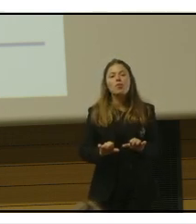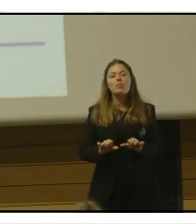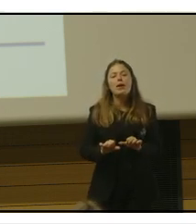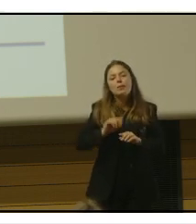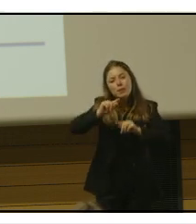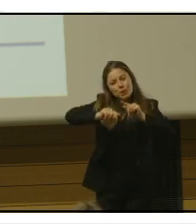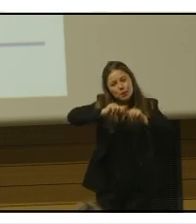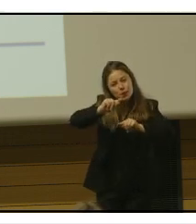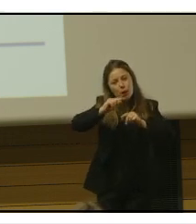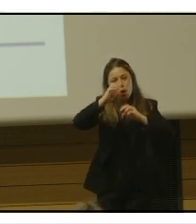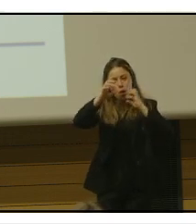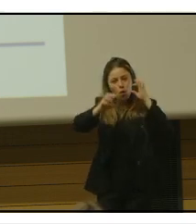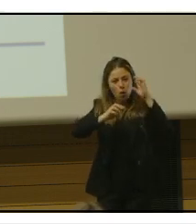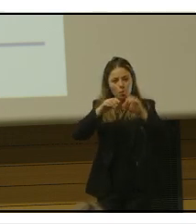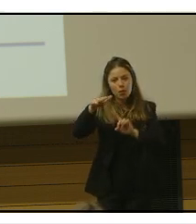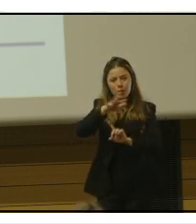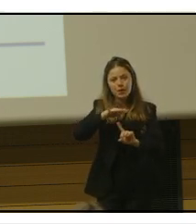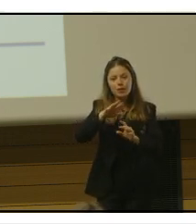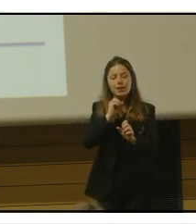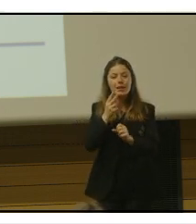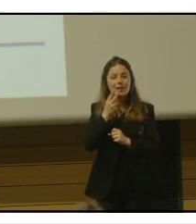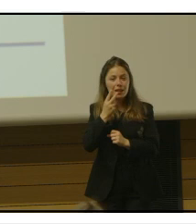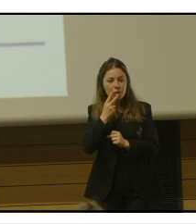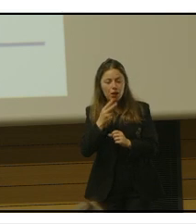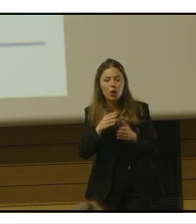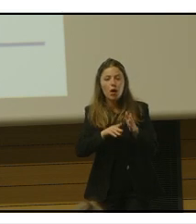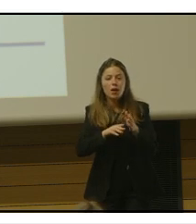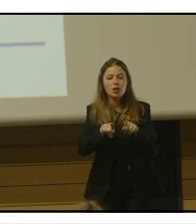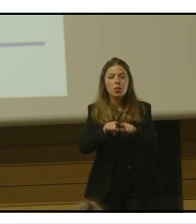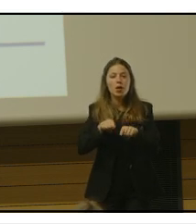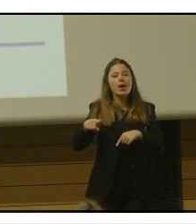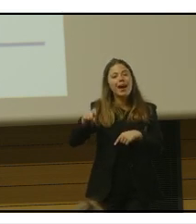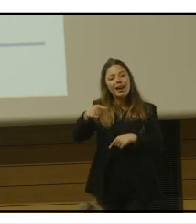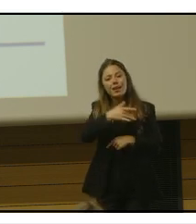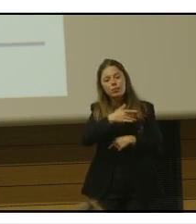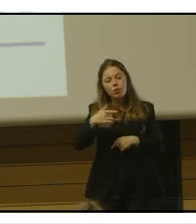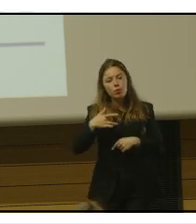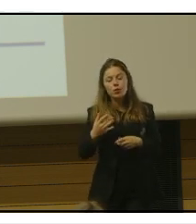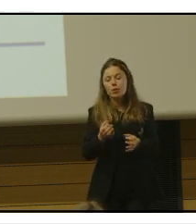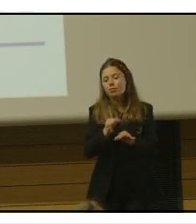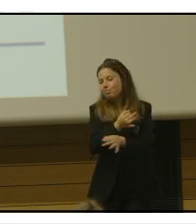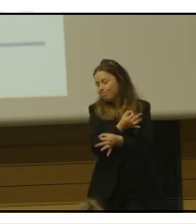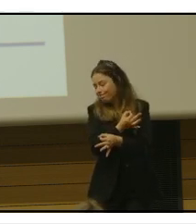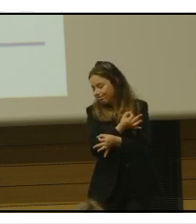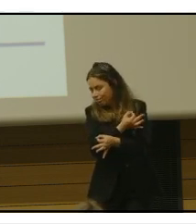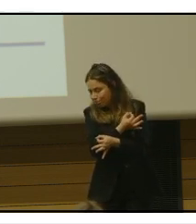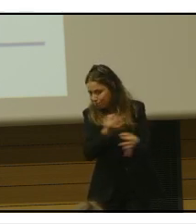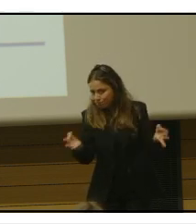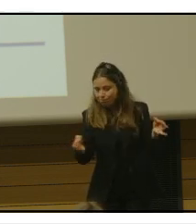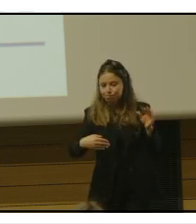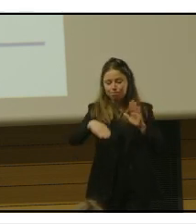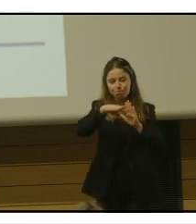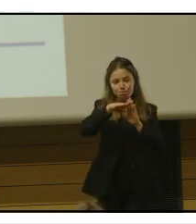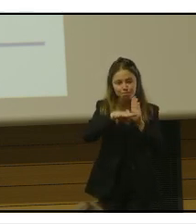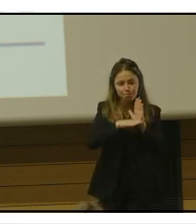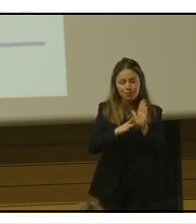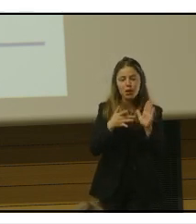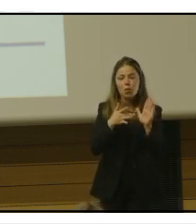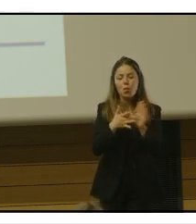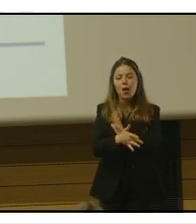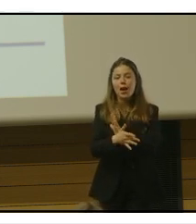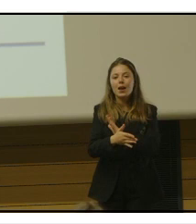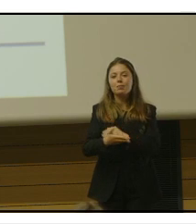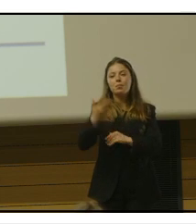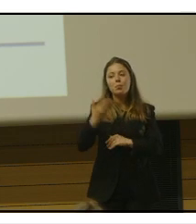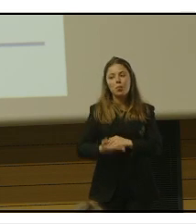la exposición al humo ambiental de tabaco en el desarrollo del cáncer de pulmón está perfectamente establecido y esto es algo pues que es